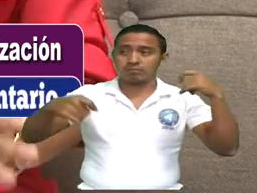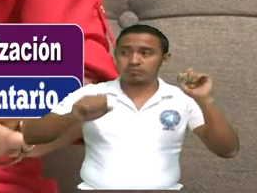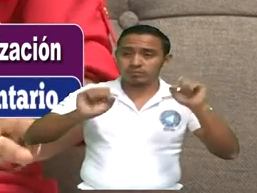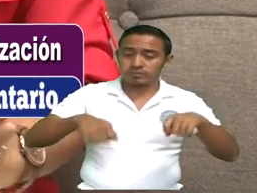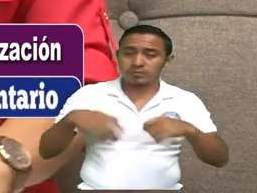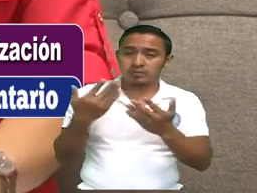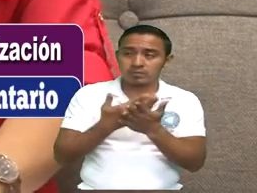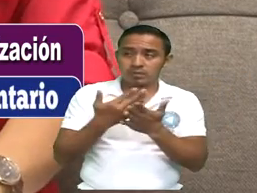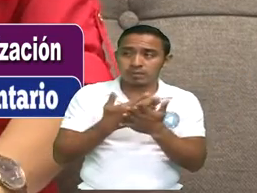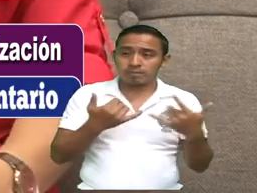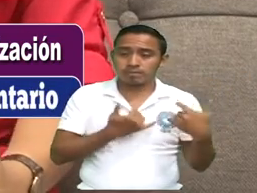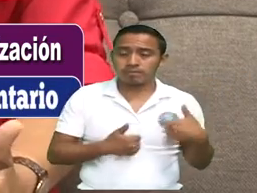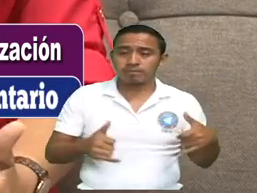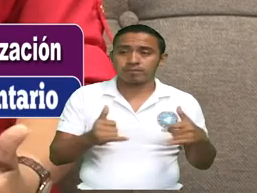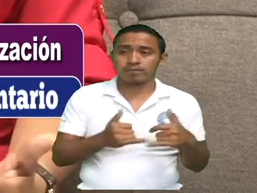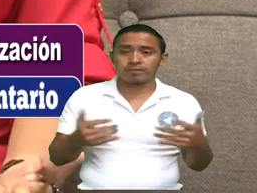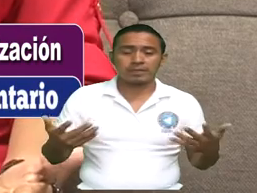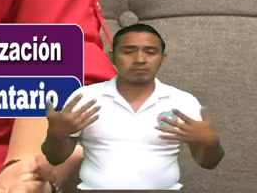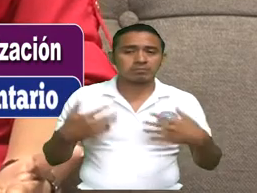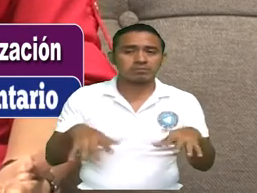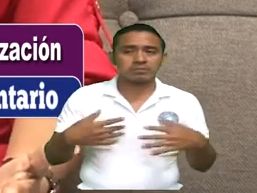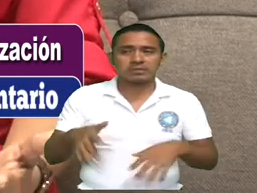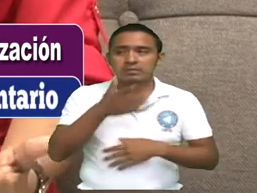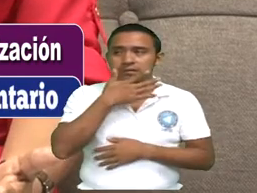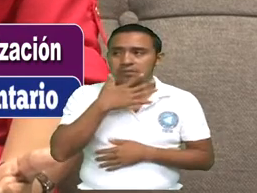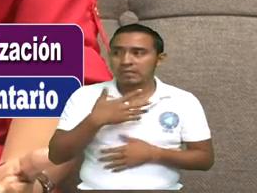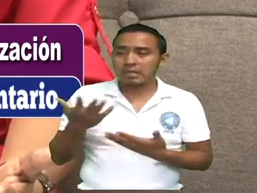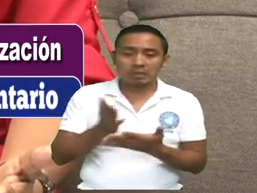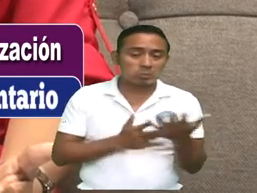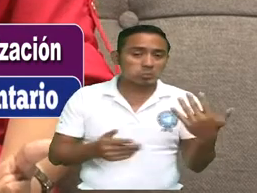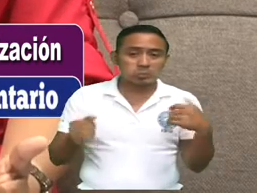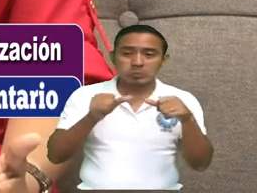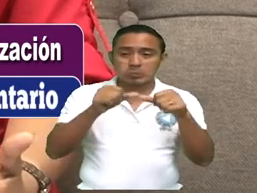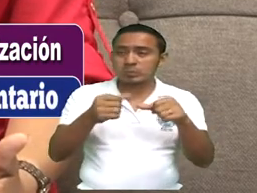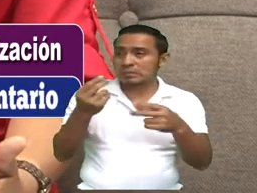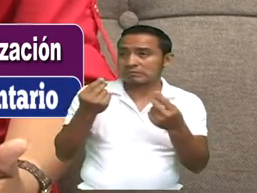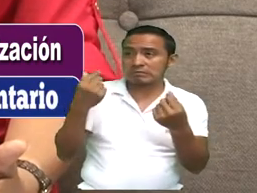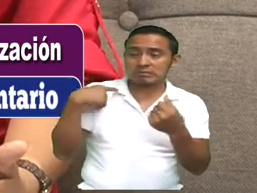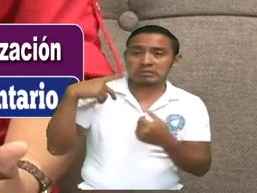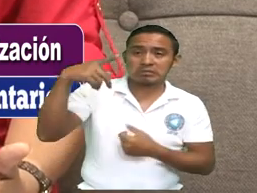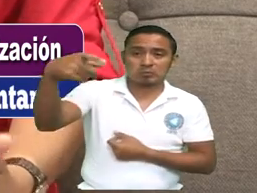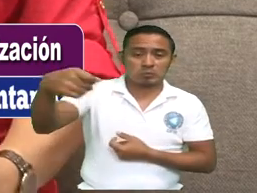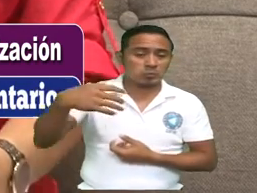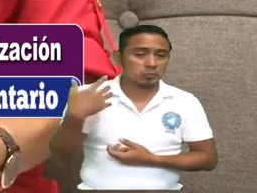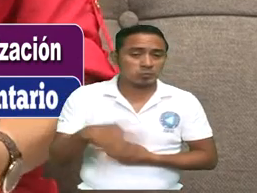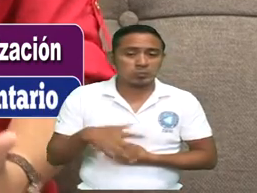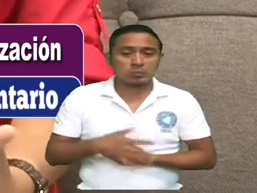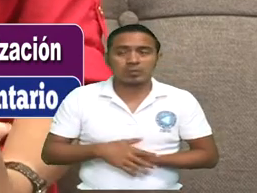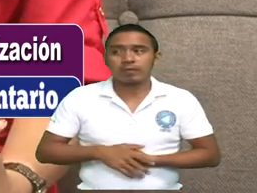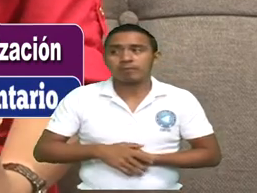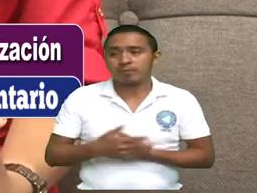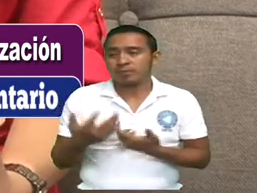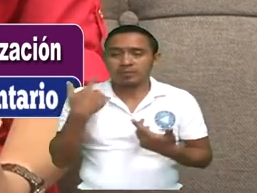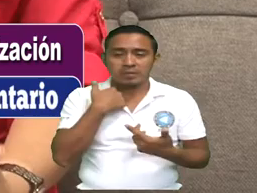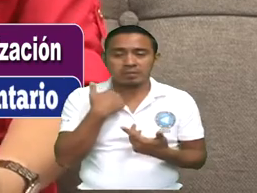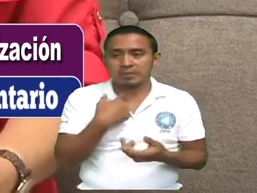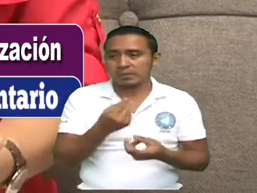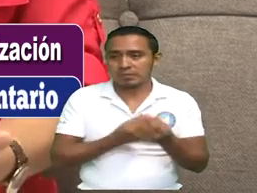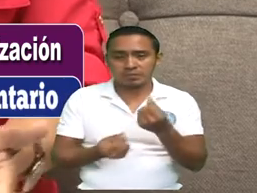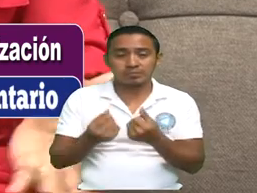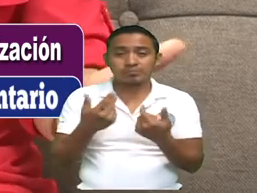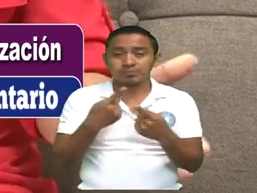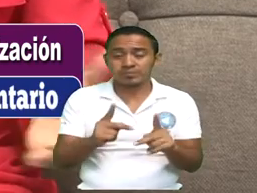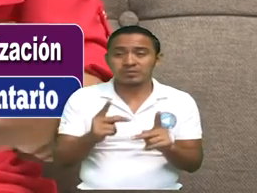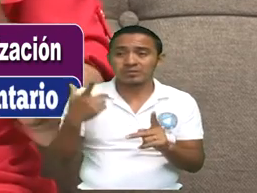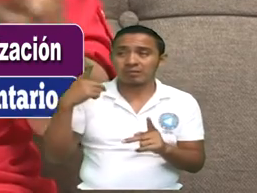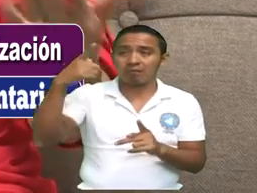poder llegar a un instituto. Y bueno, algunos no continuaban por situaciones económicas, la mayoría por situaciones económicas, pero la